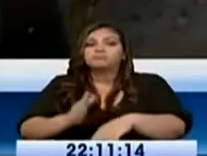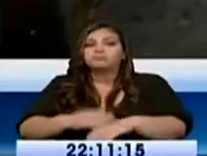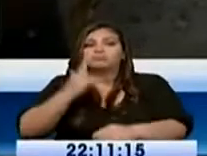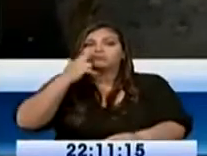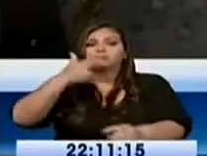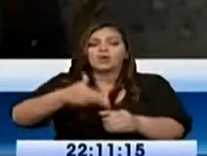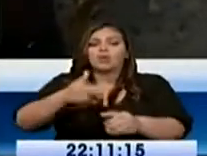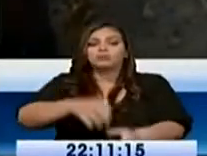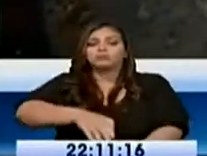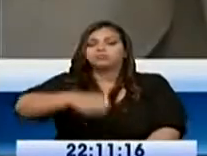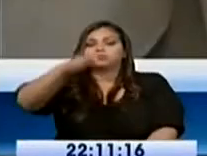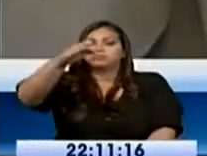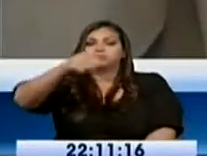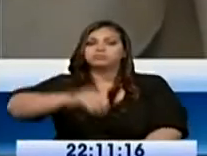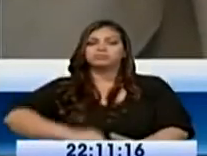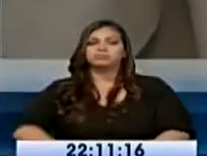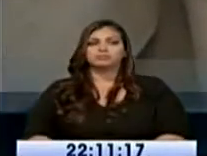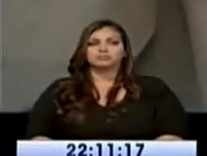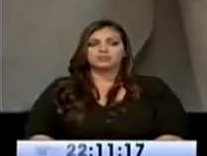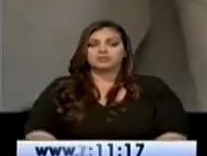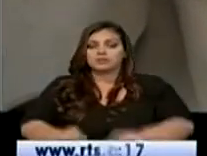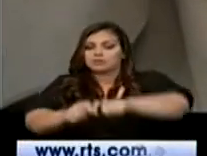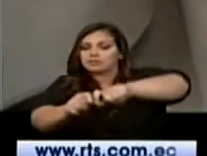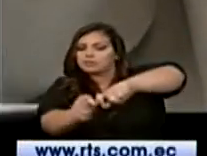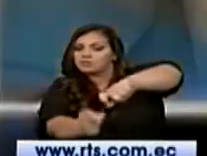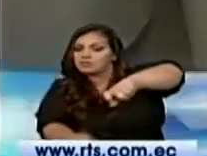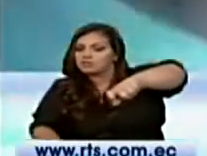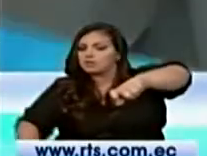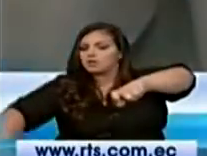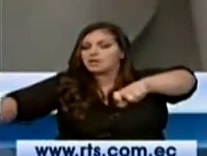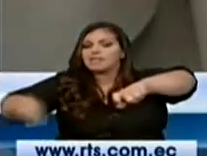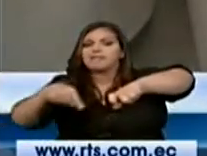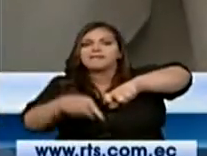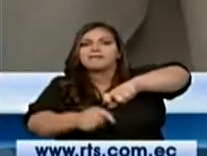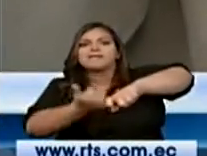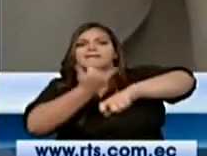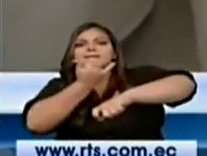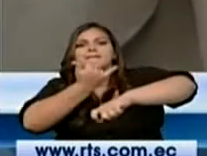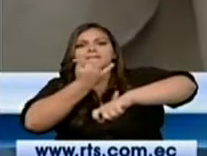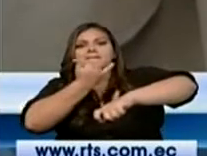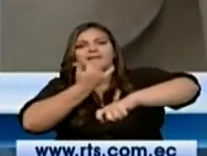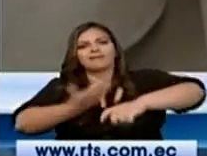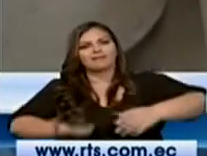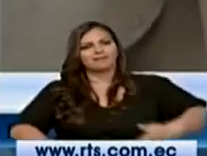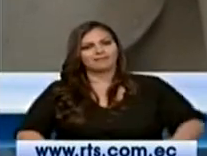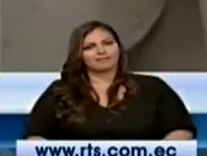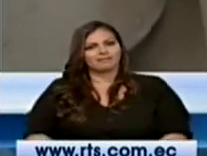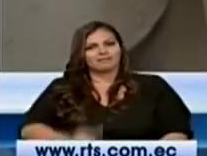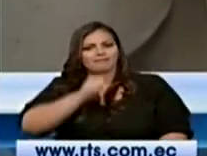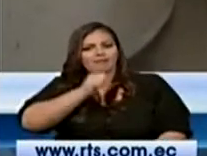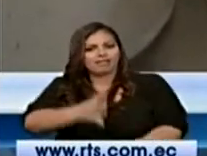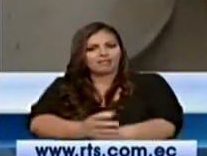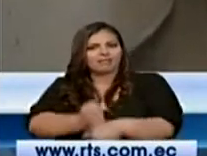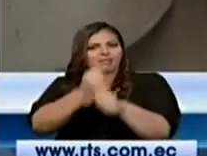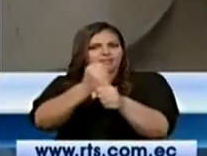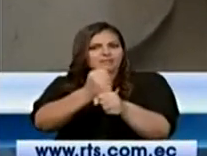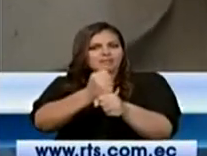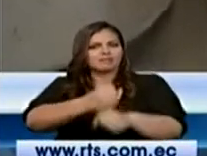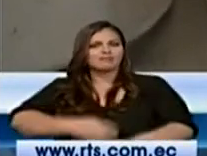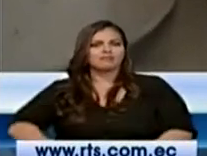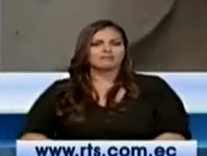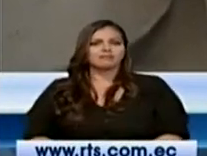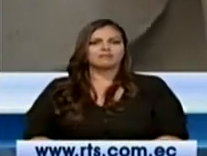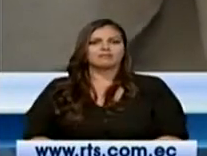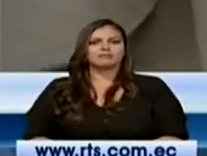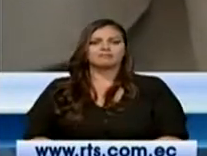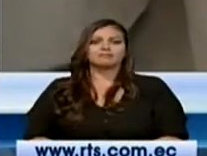la causa de la tragedia. Manguera que conducía o que conectaba a la cocina no tenía la abrazadera suficiente,